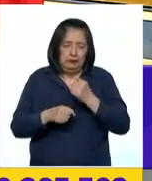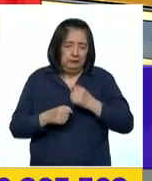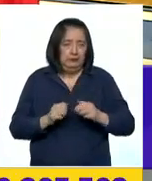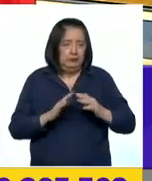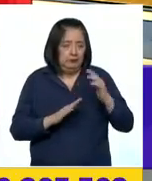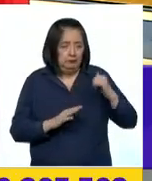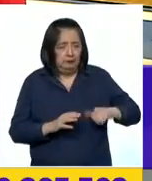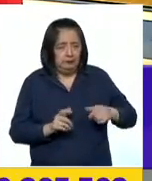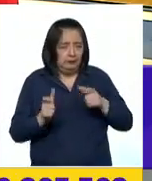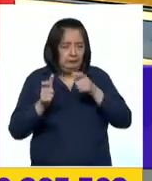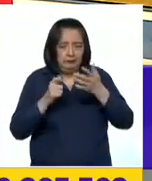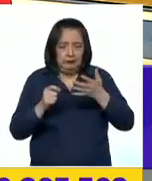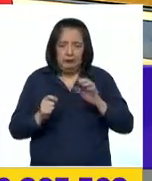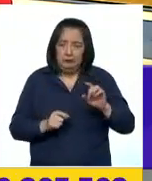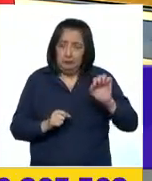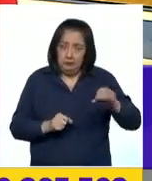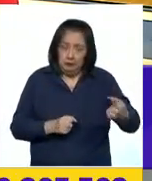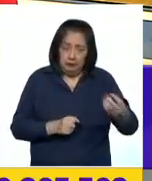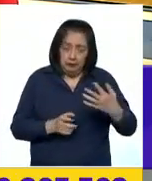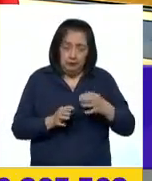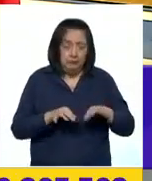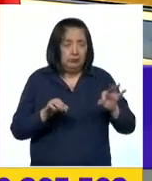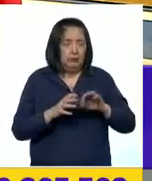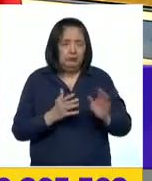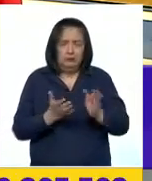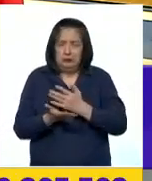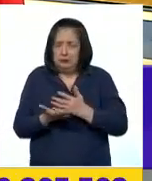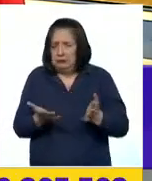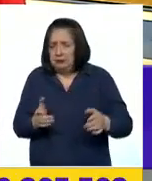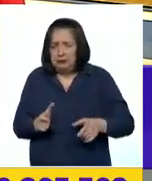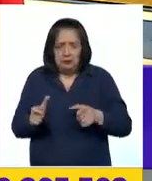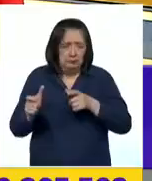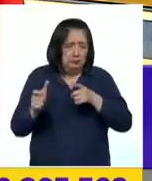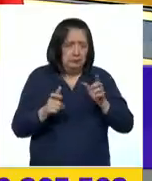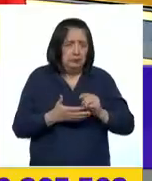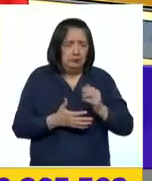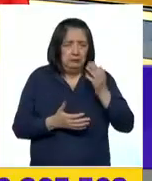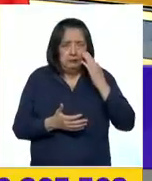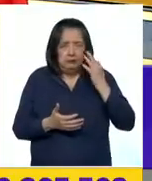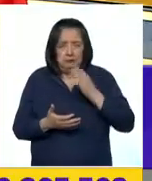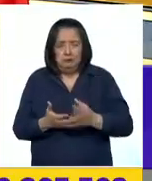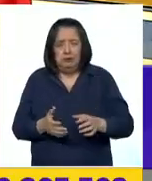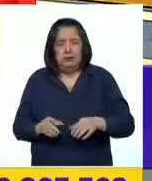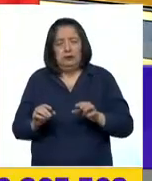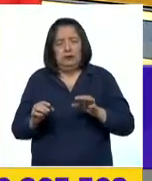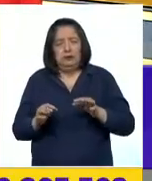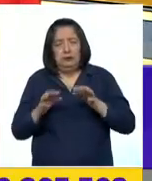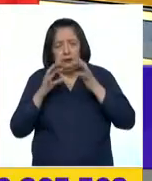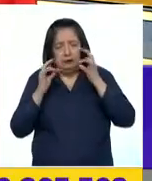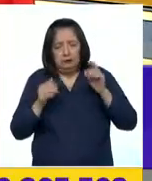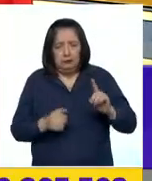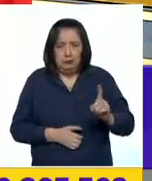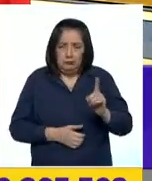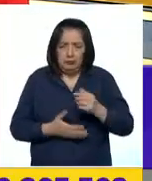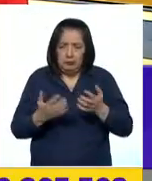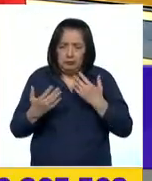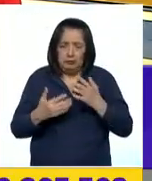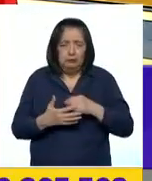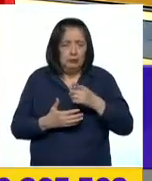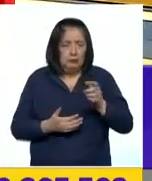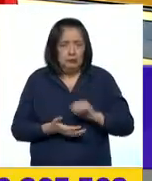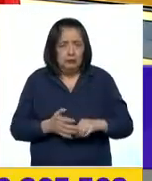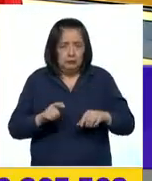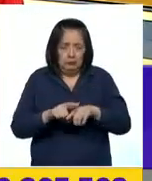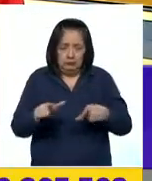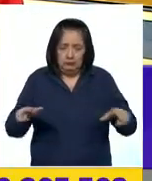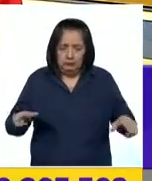dice es importante. No estamos hablando de un operativo ante una mamita con una bolsa de caramelos. No. Estamos hablando de un operativo en